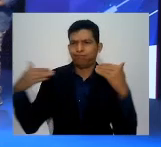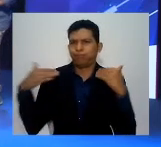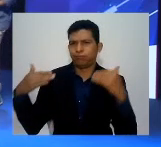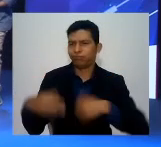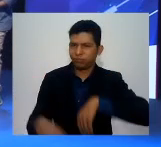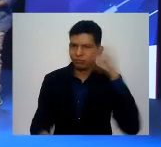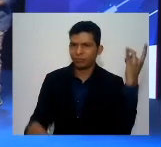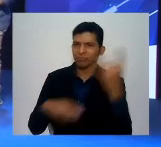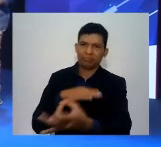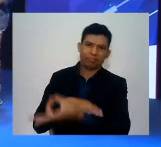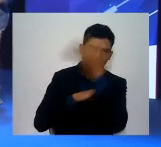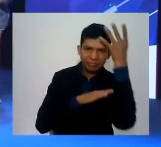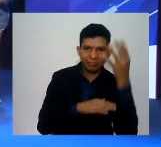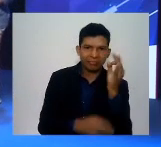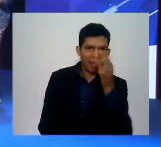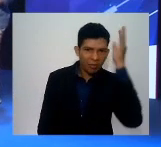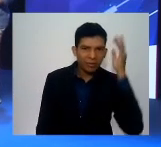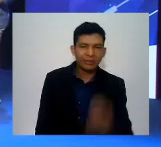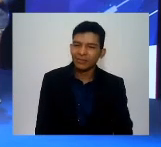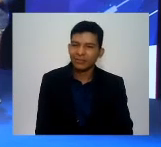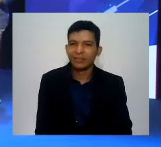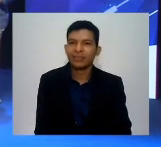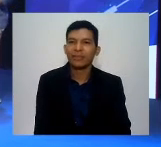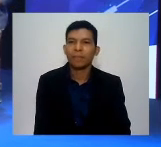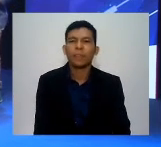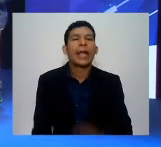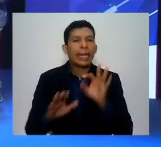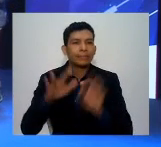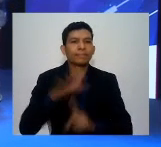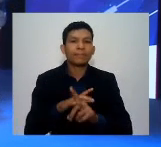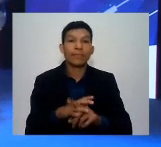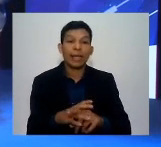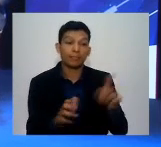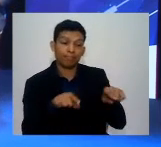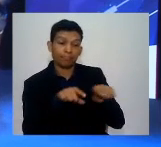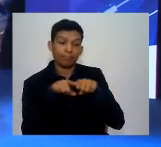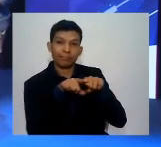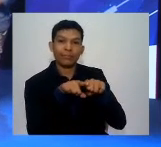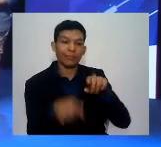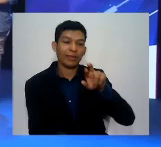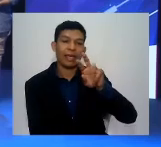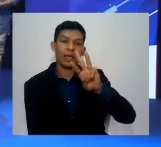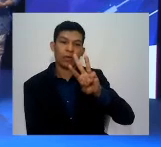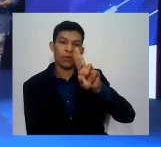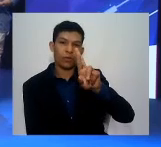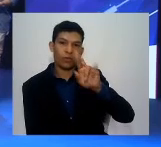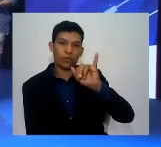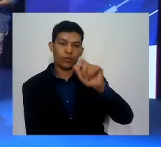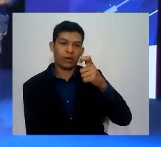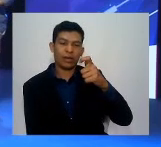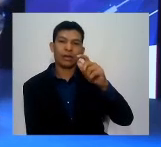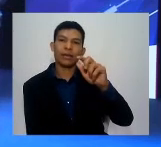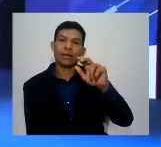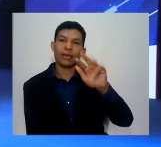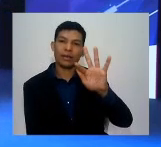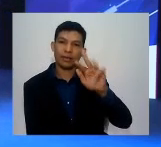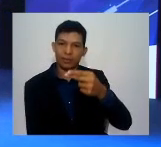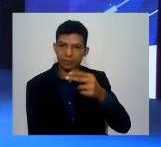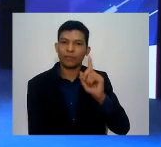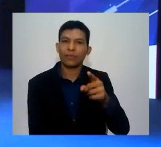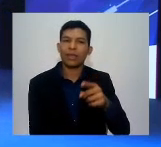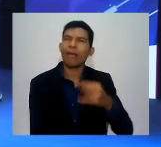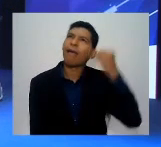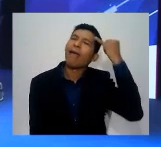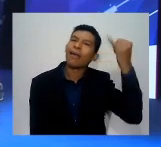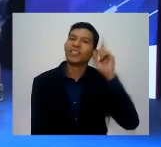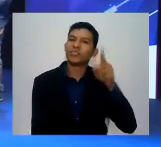para poder adherirse mejor, ¿cierto? Y generar mayor fricción contra el suelo y que ellos puedan salir pues con el mayor impulso